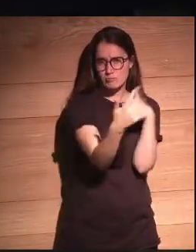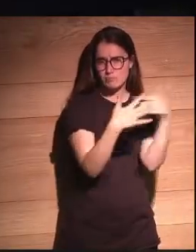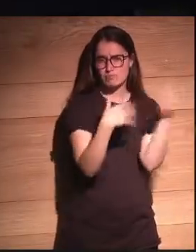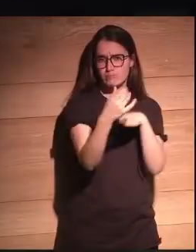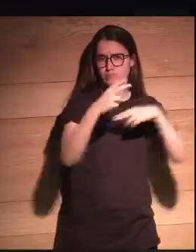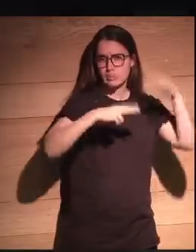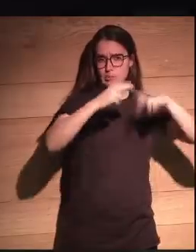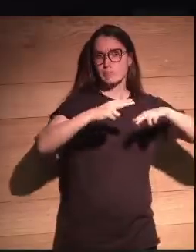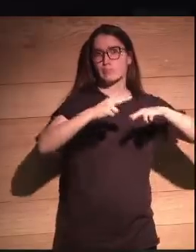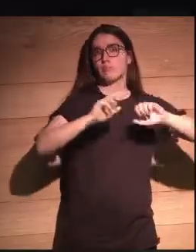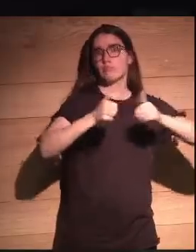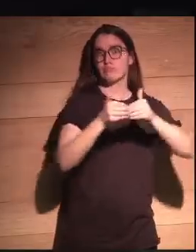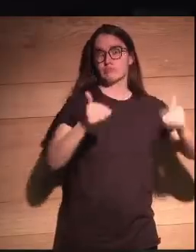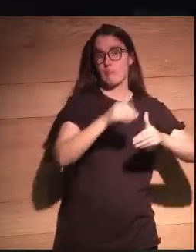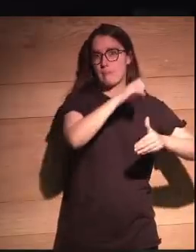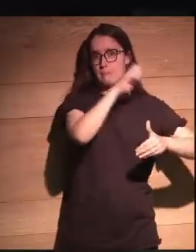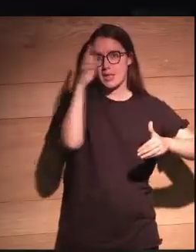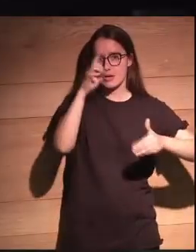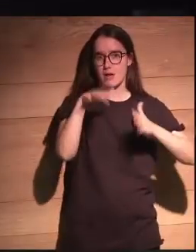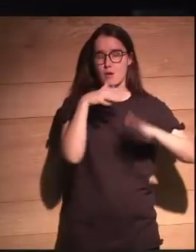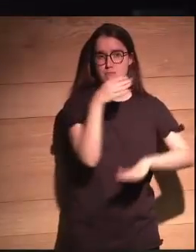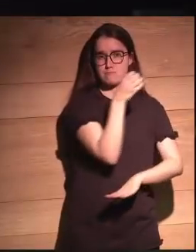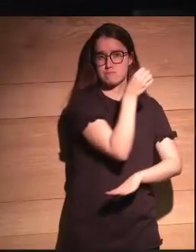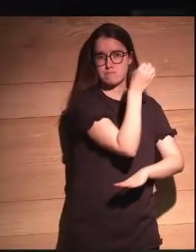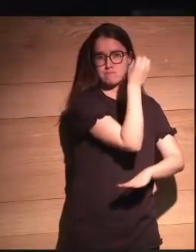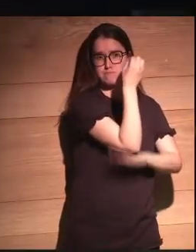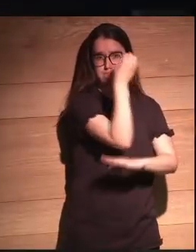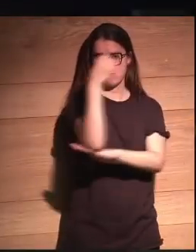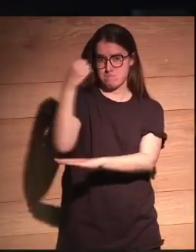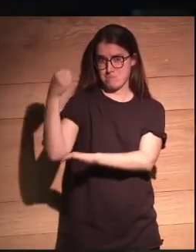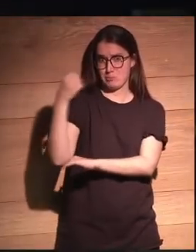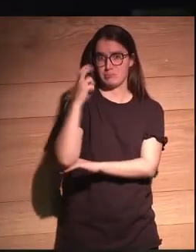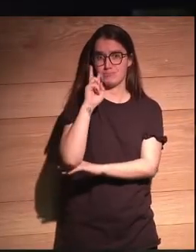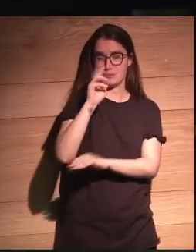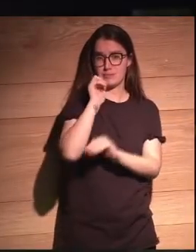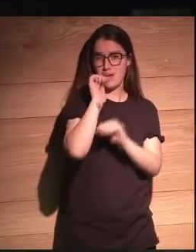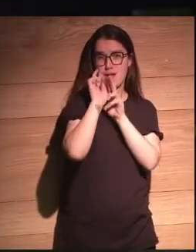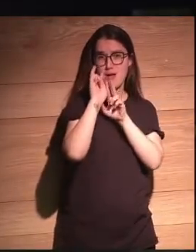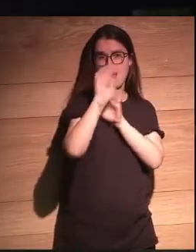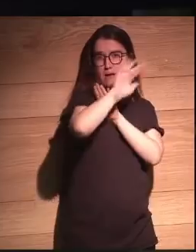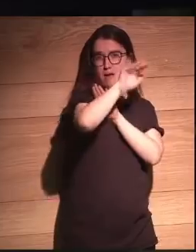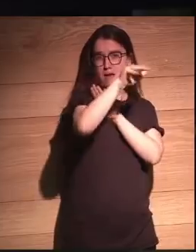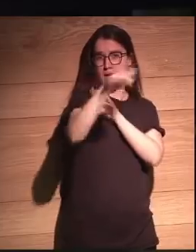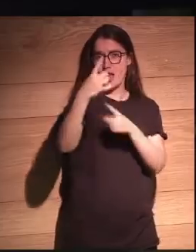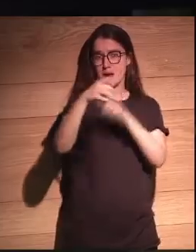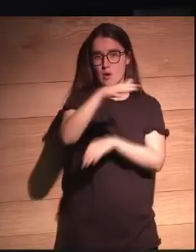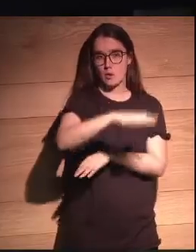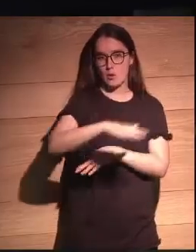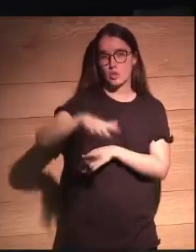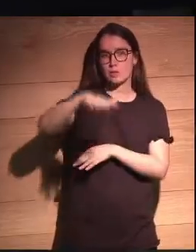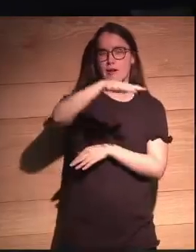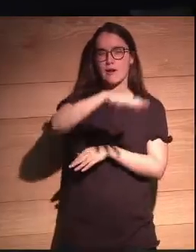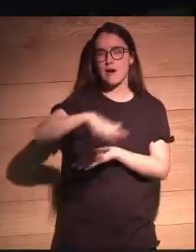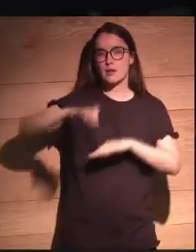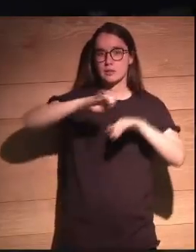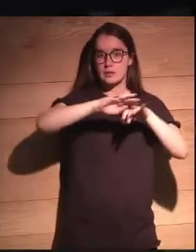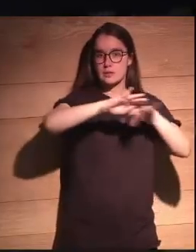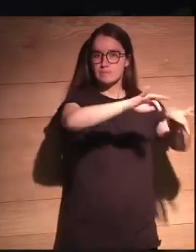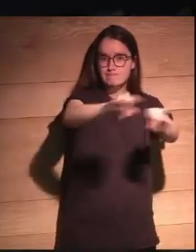germen de lo que hoy es Madrid, a las altas torres de ladrillo que dominan imponentes el horizonte en determinados barrios y que entre